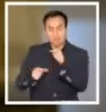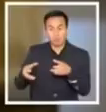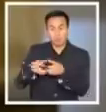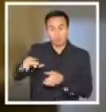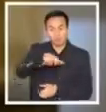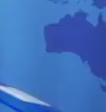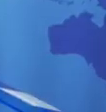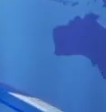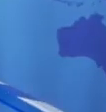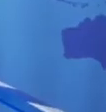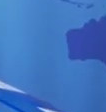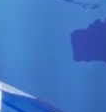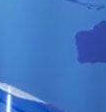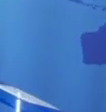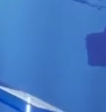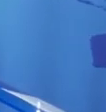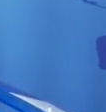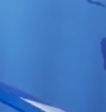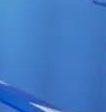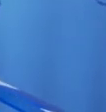pueblos.